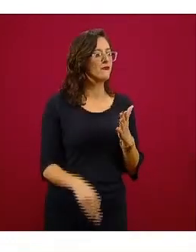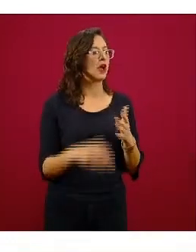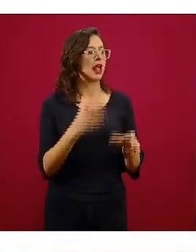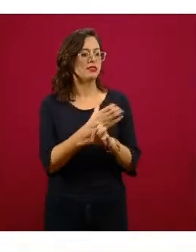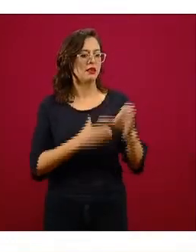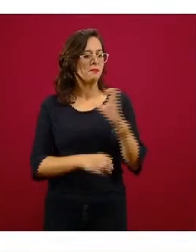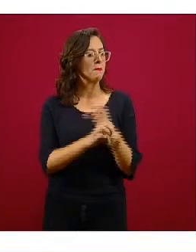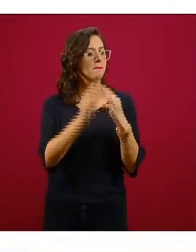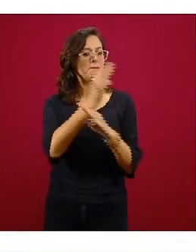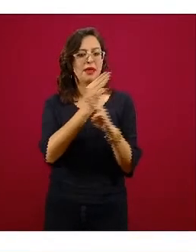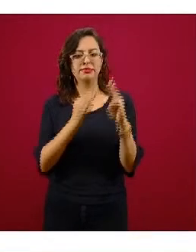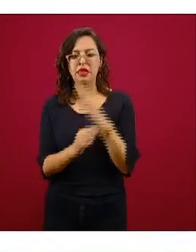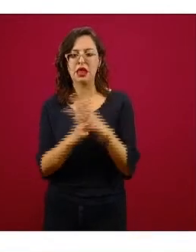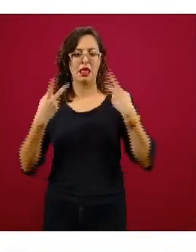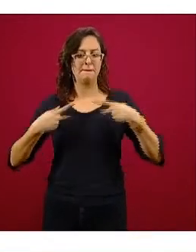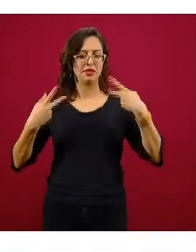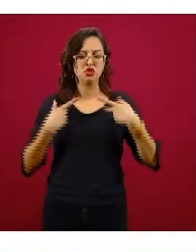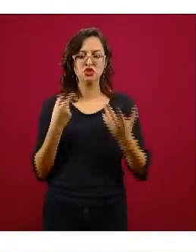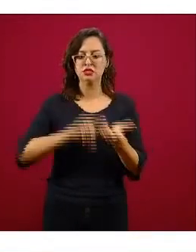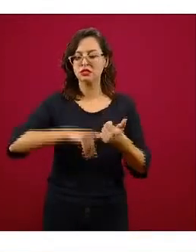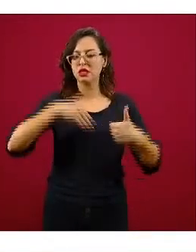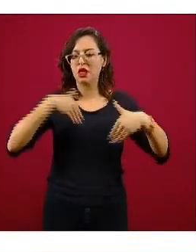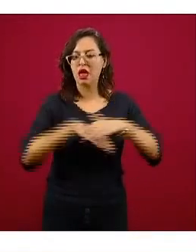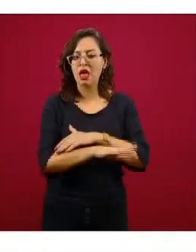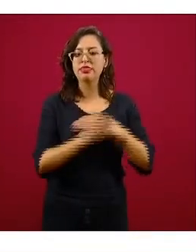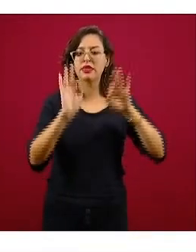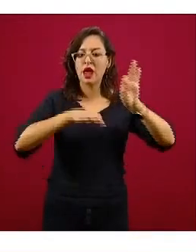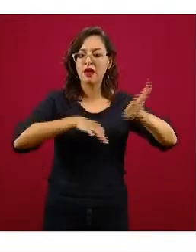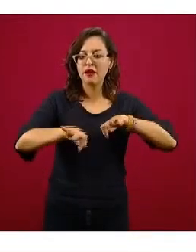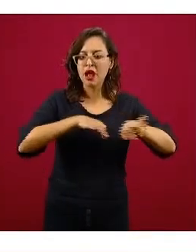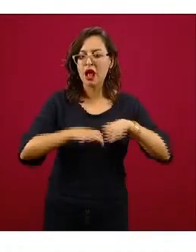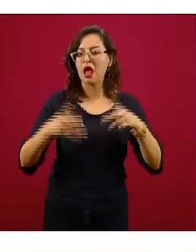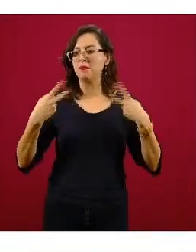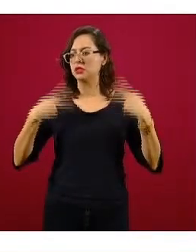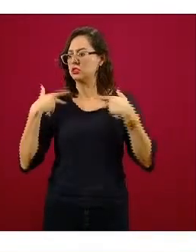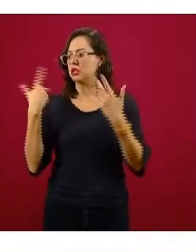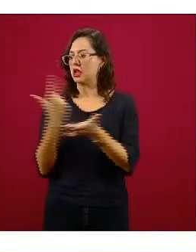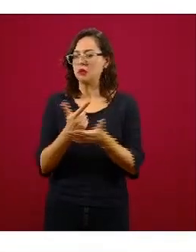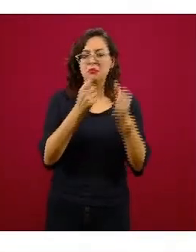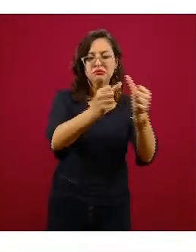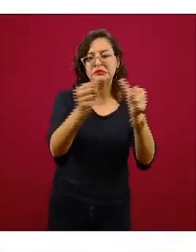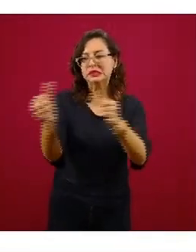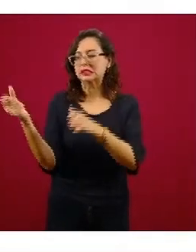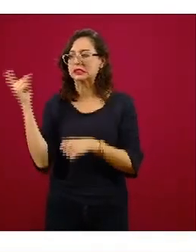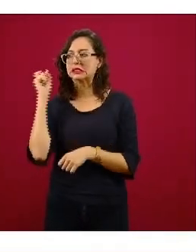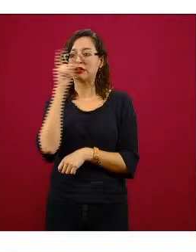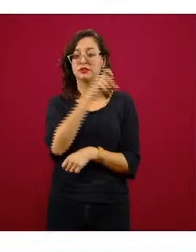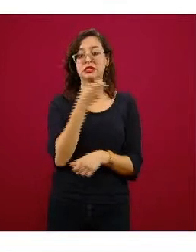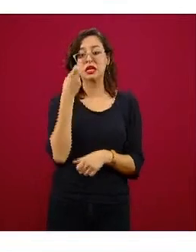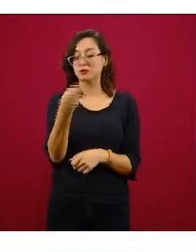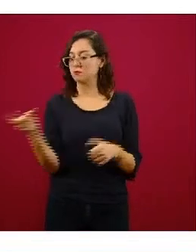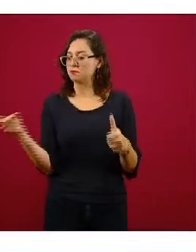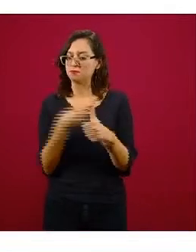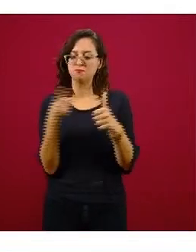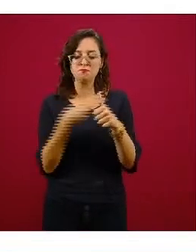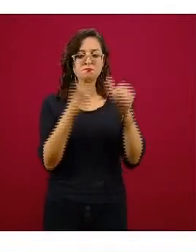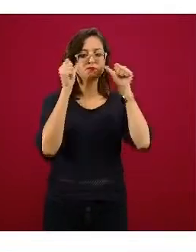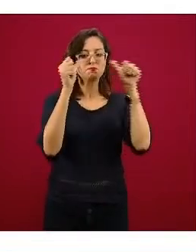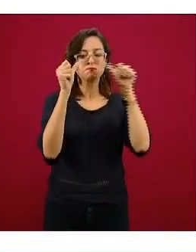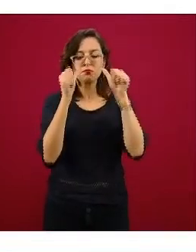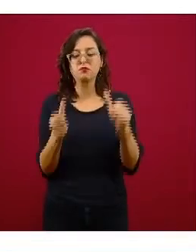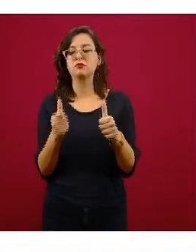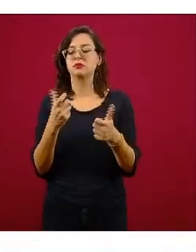personal, de insumos para poder atender a los pacientes graves. Y esa fue la prioridad. Fue la prioridad aumentar los recursos